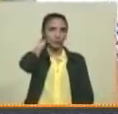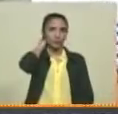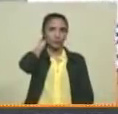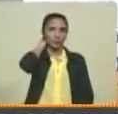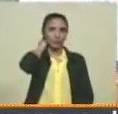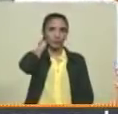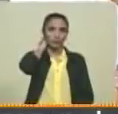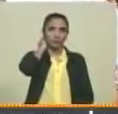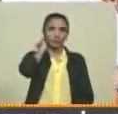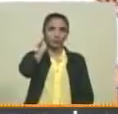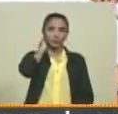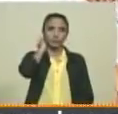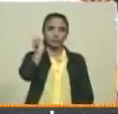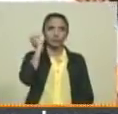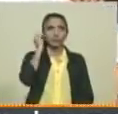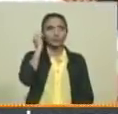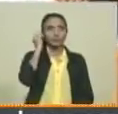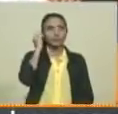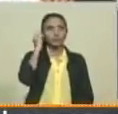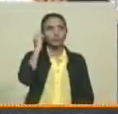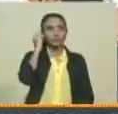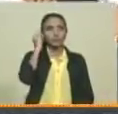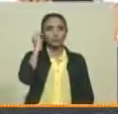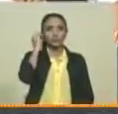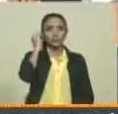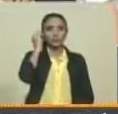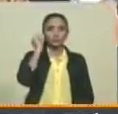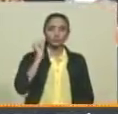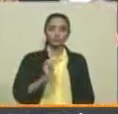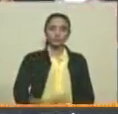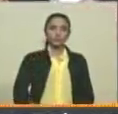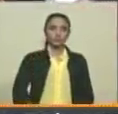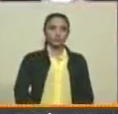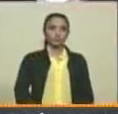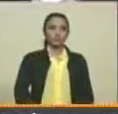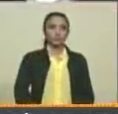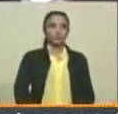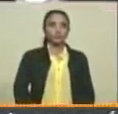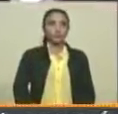va a seguir consolidándose el camino de la democracia.